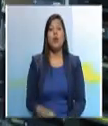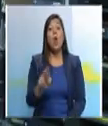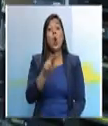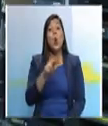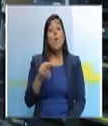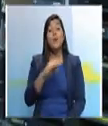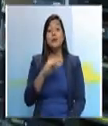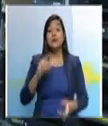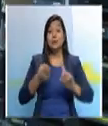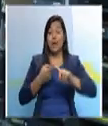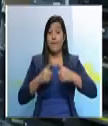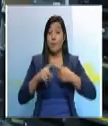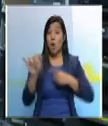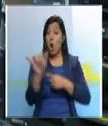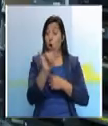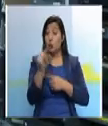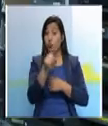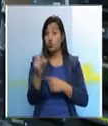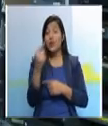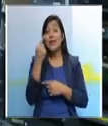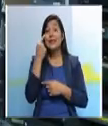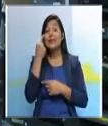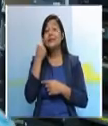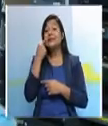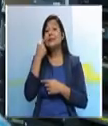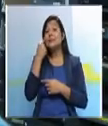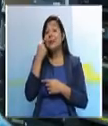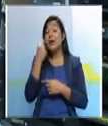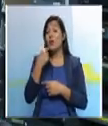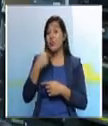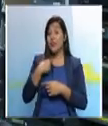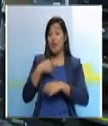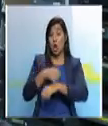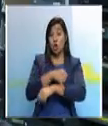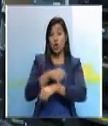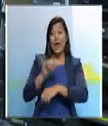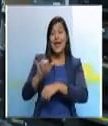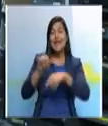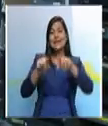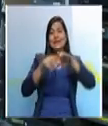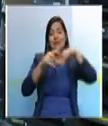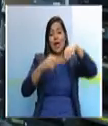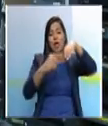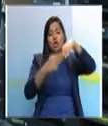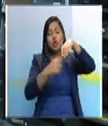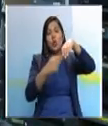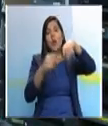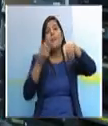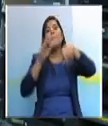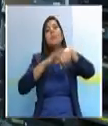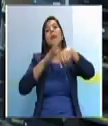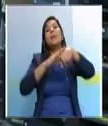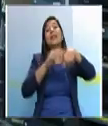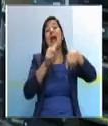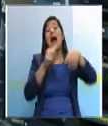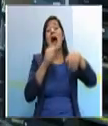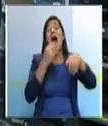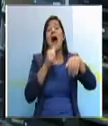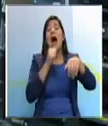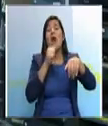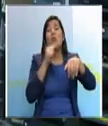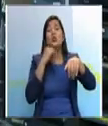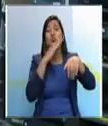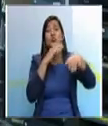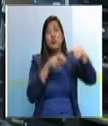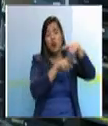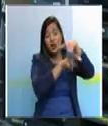amigos televidentes, como escuchábamos al ingeniero, este túnel permitirá el paso de aguas residuales desde